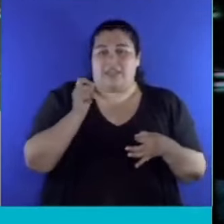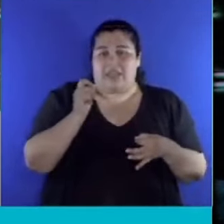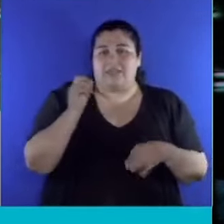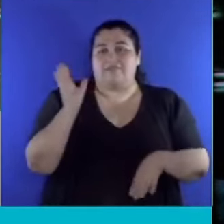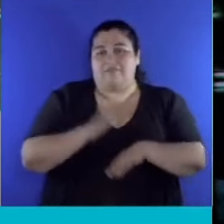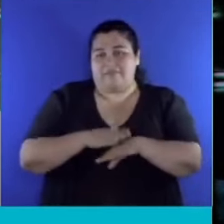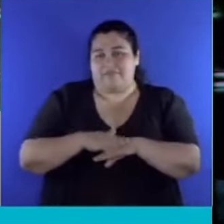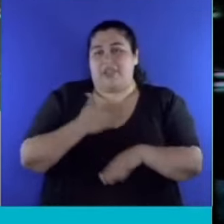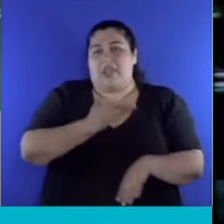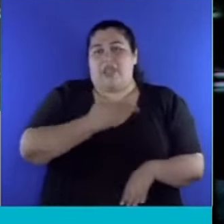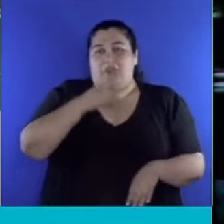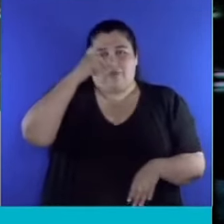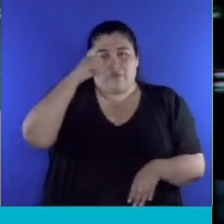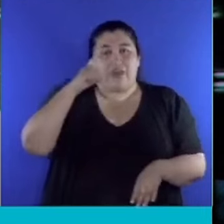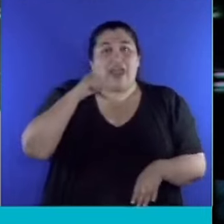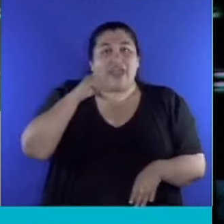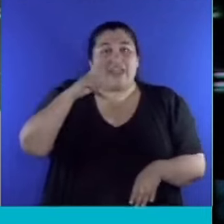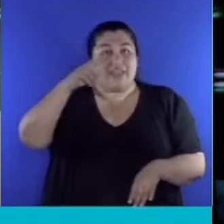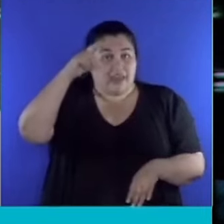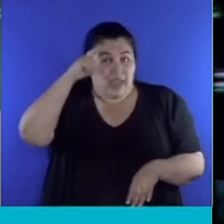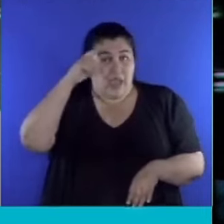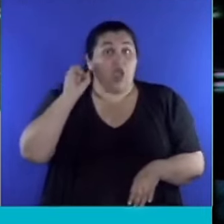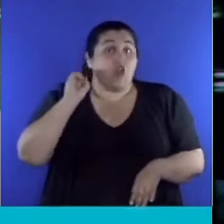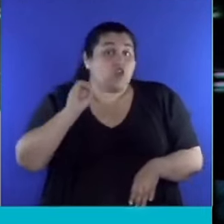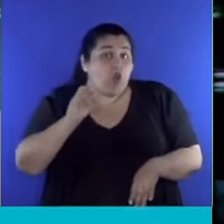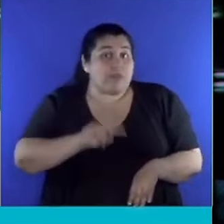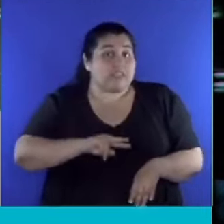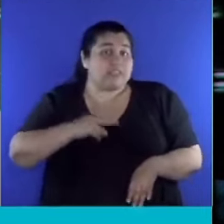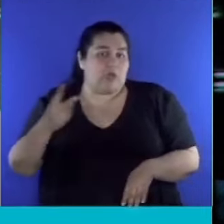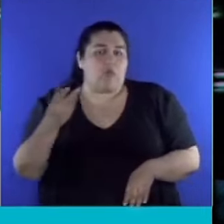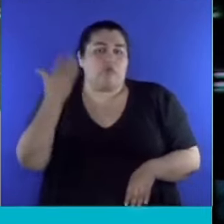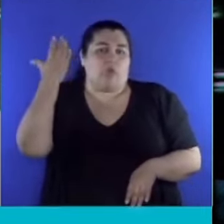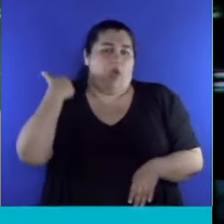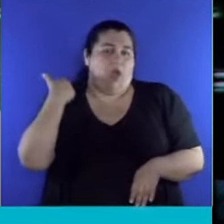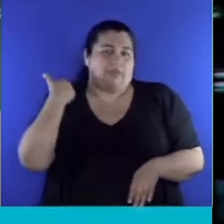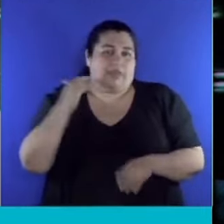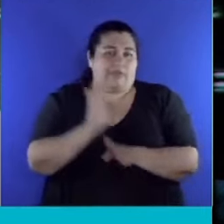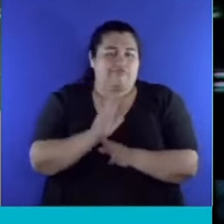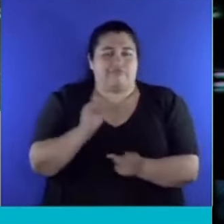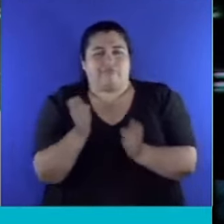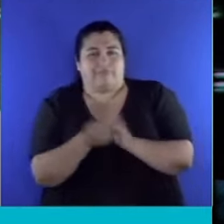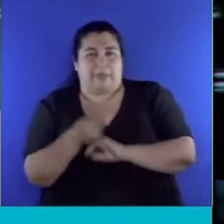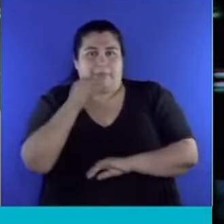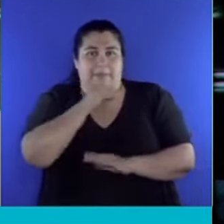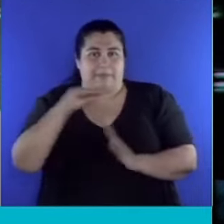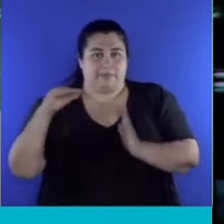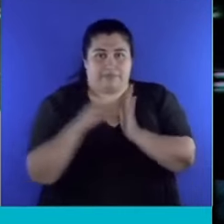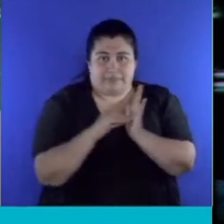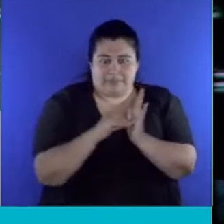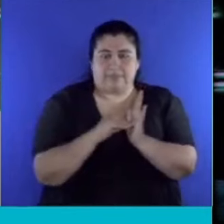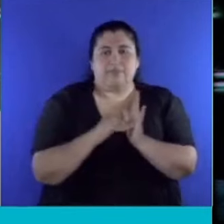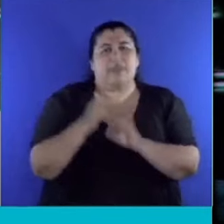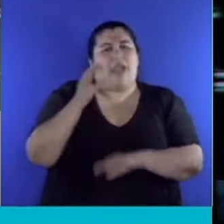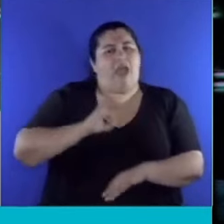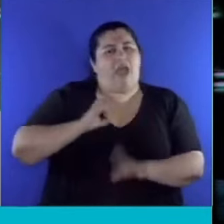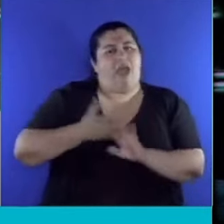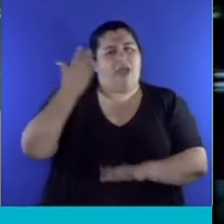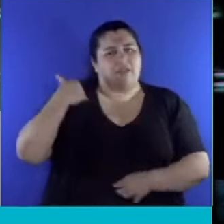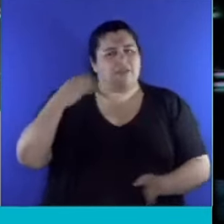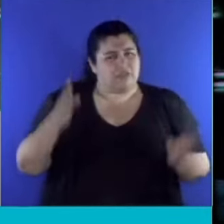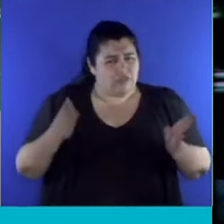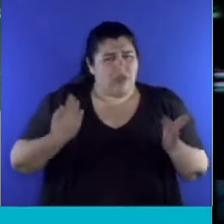freire el seudónimo que había tomado Rodolfo walsh en ese momento por supuesto estamos hablando de años en donde